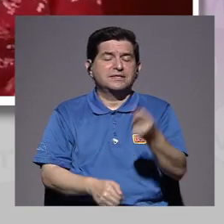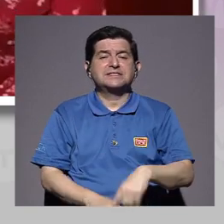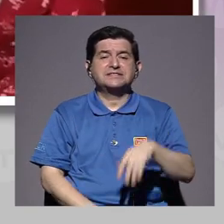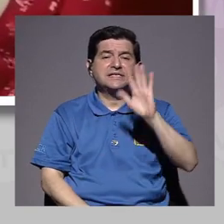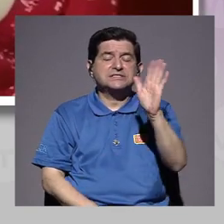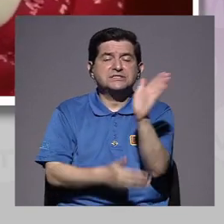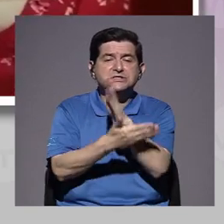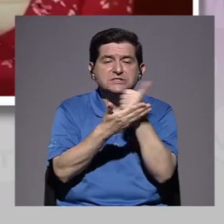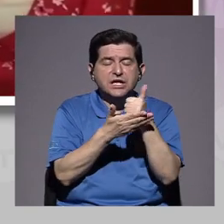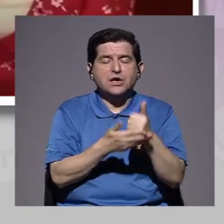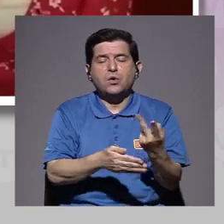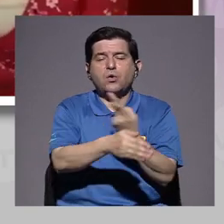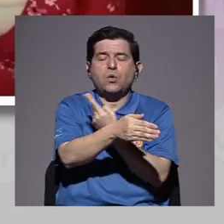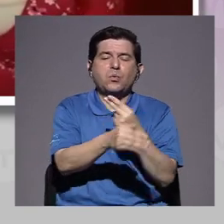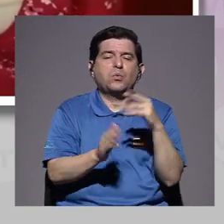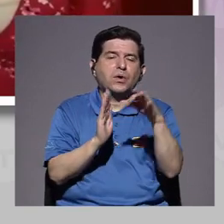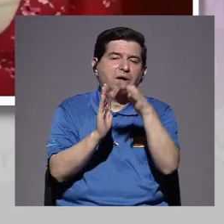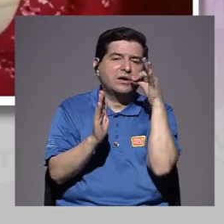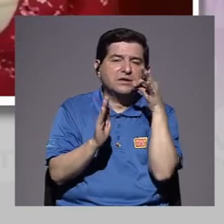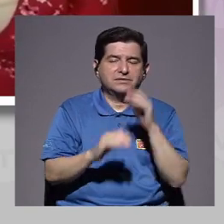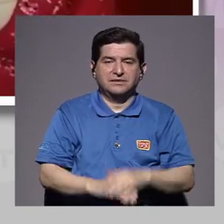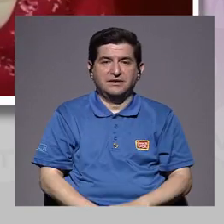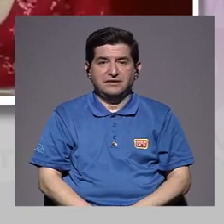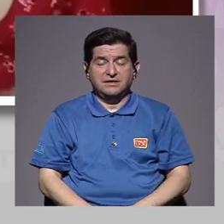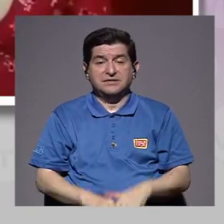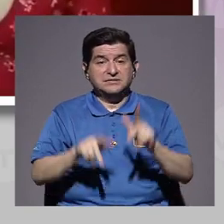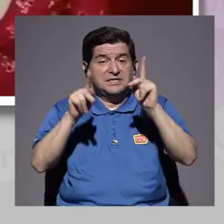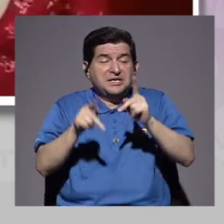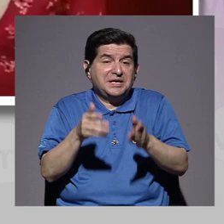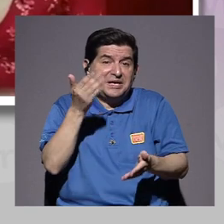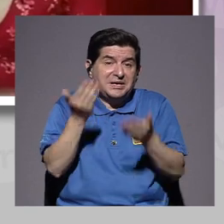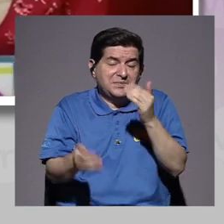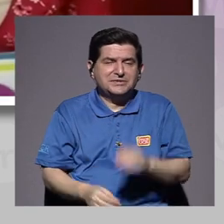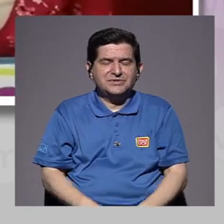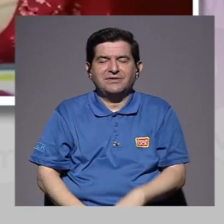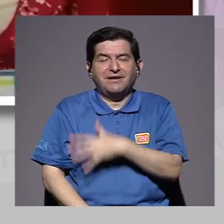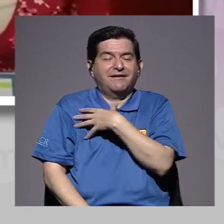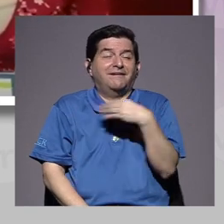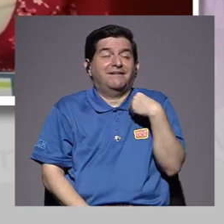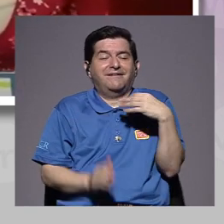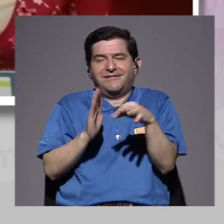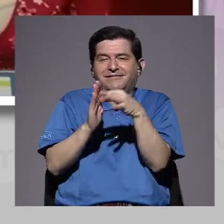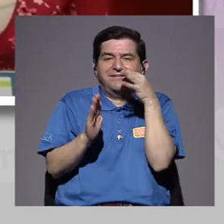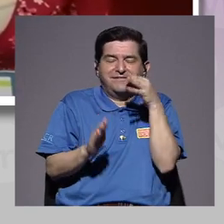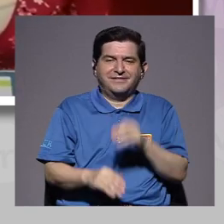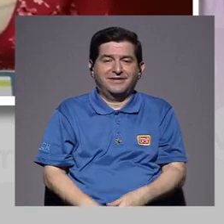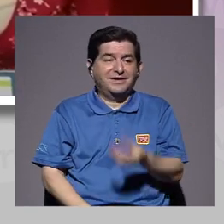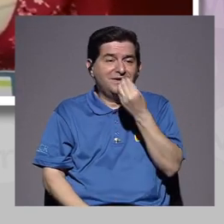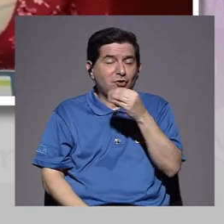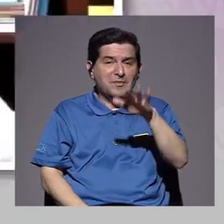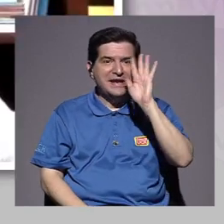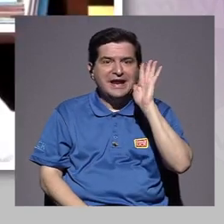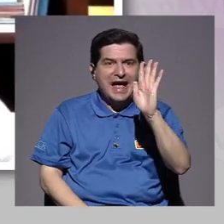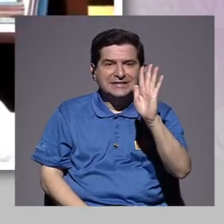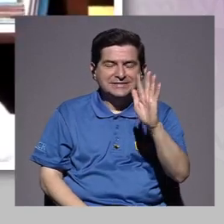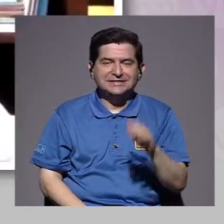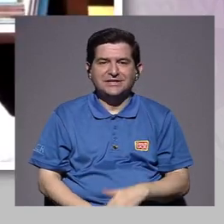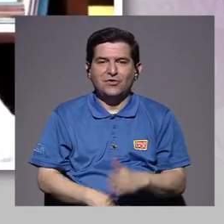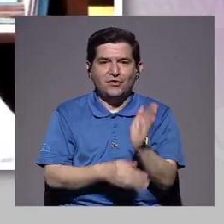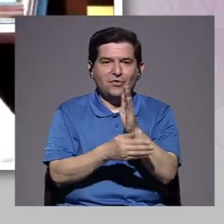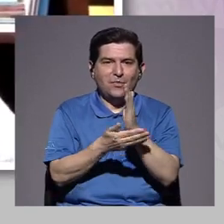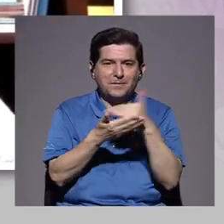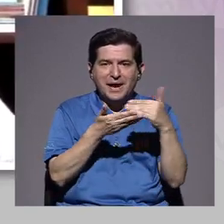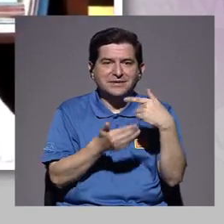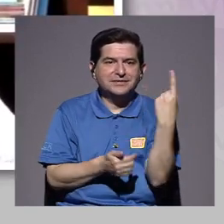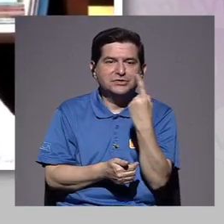decíamos 5 porciones entre vegetales y frutas y habían personas que tal vez les gustan más las frutas y se comían las 5 porciones de frutas, pero